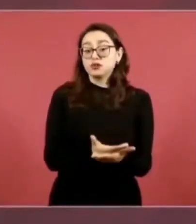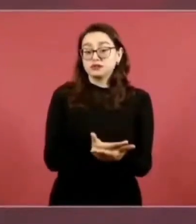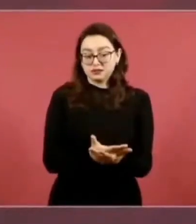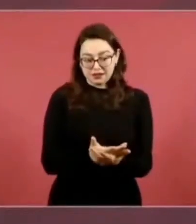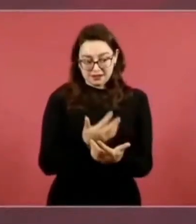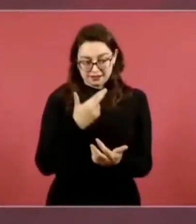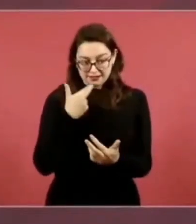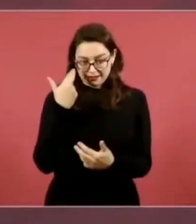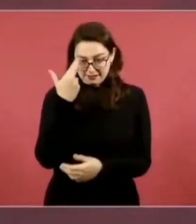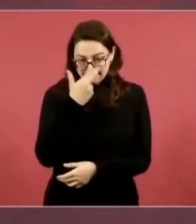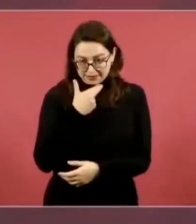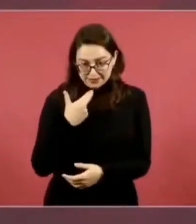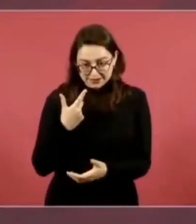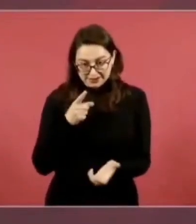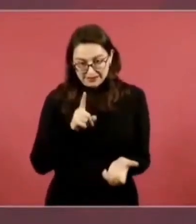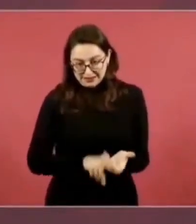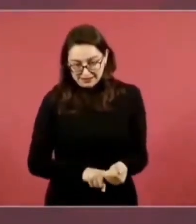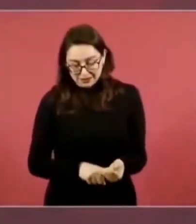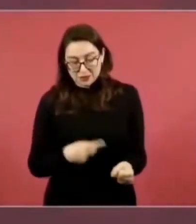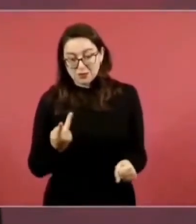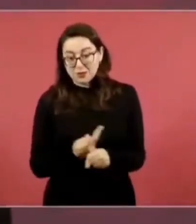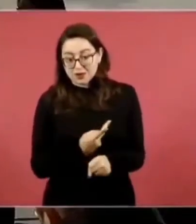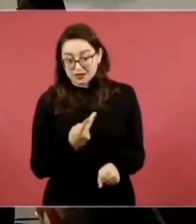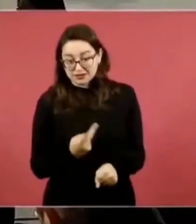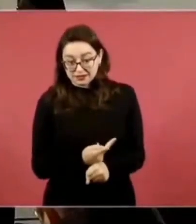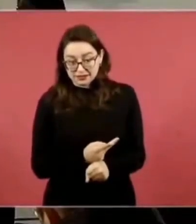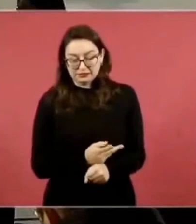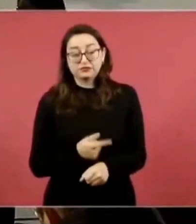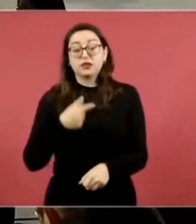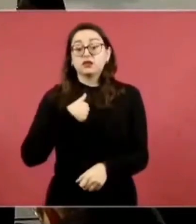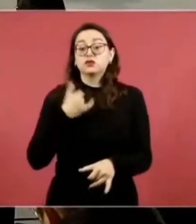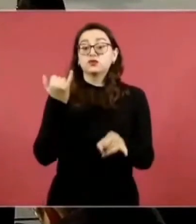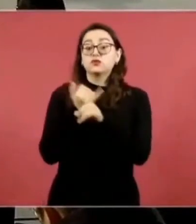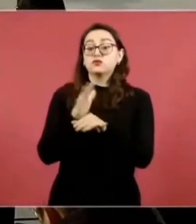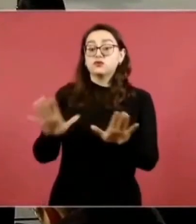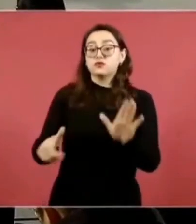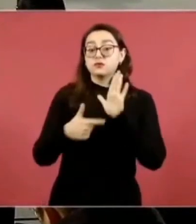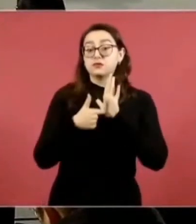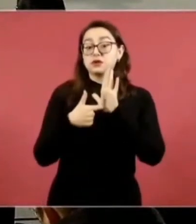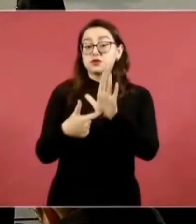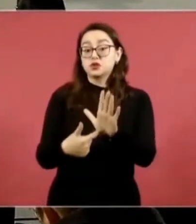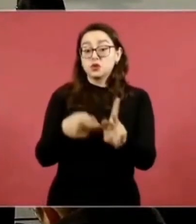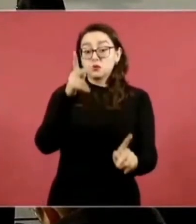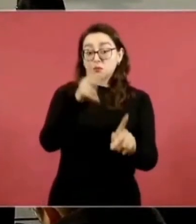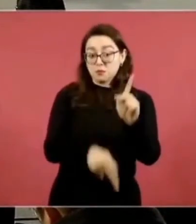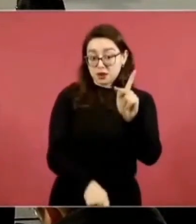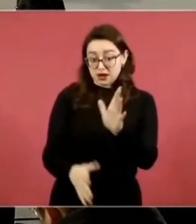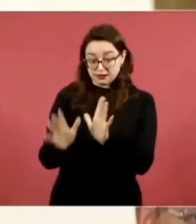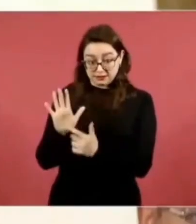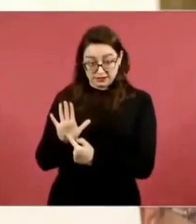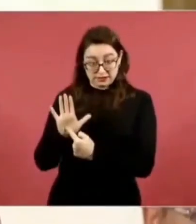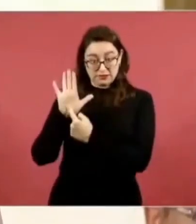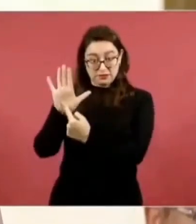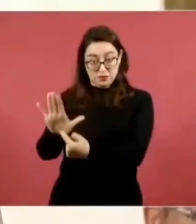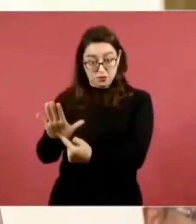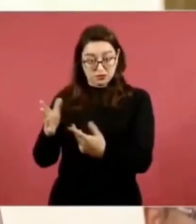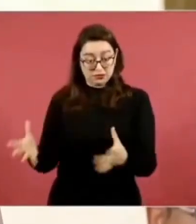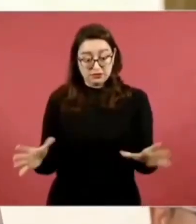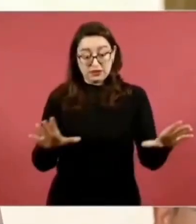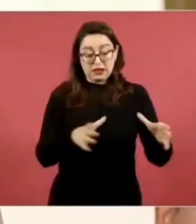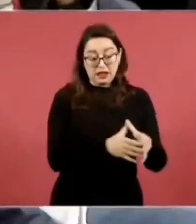revisen, porque esta es una parte, aquí no tiene que ver mucho lo de los jesuitas. ¿Usted ya leyó la